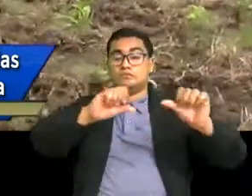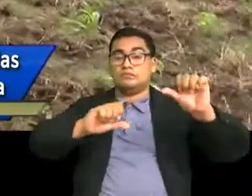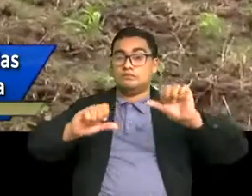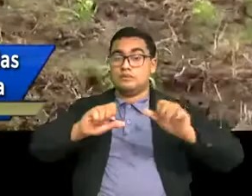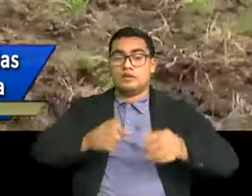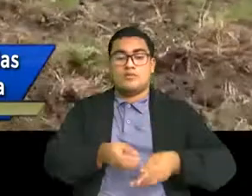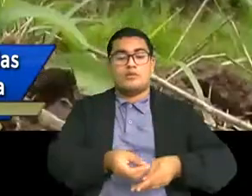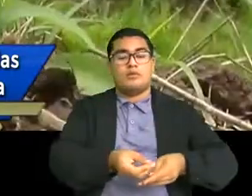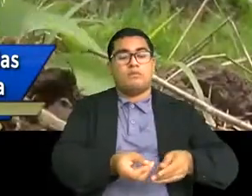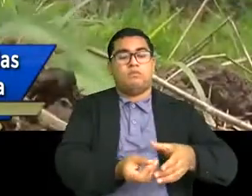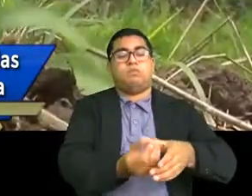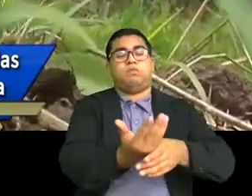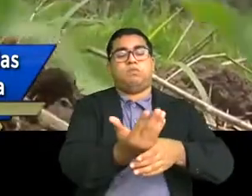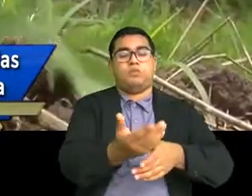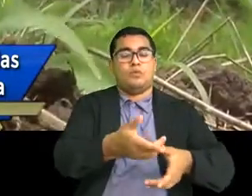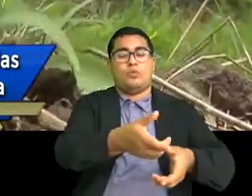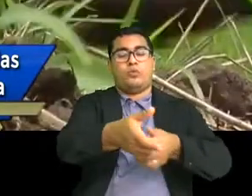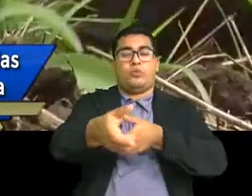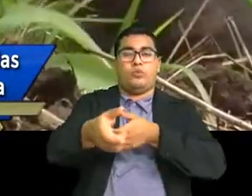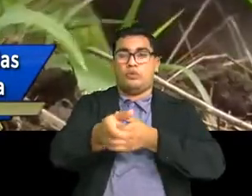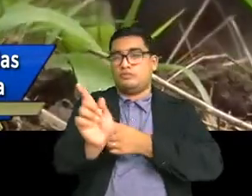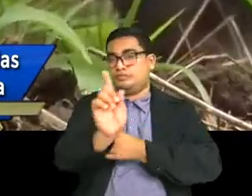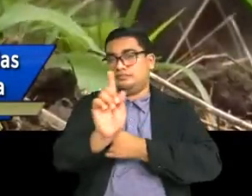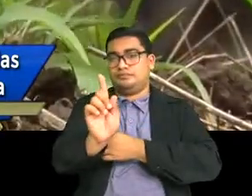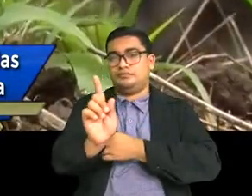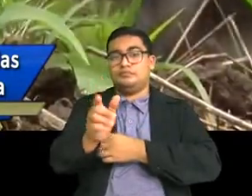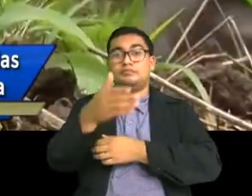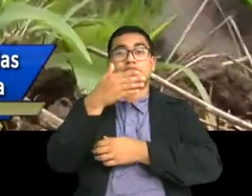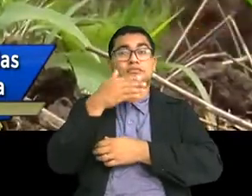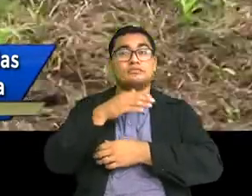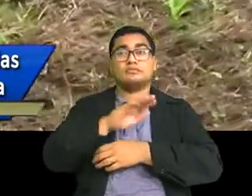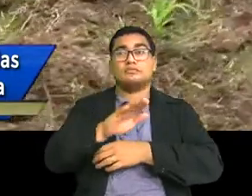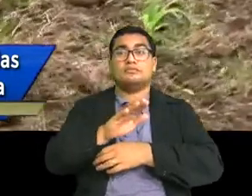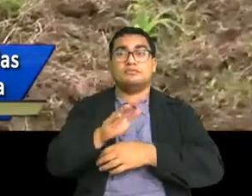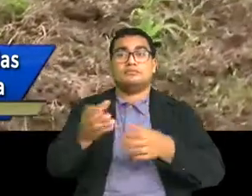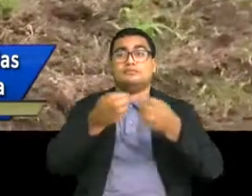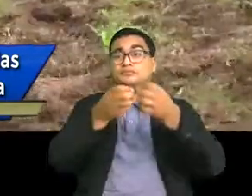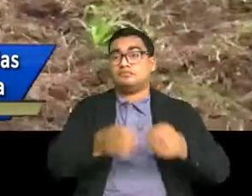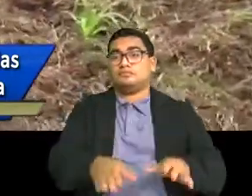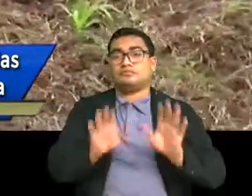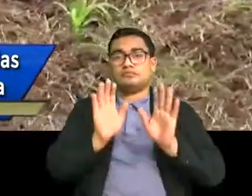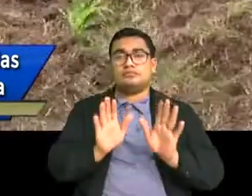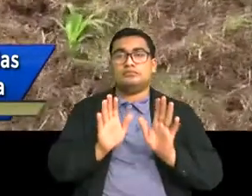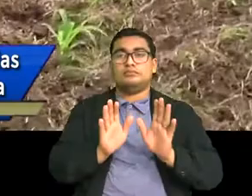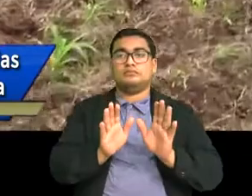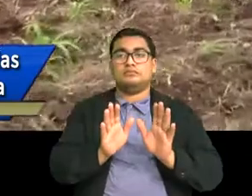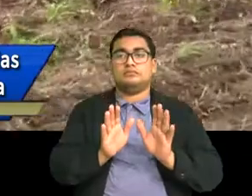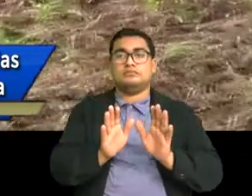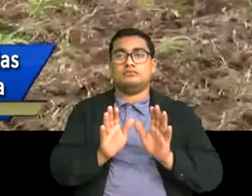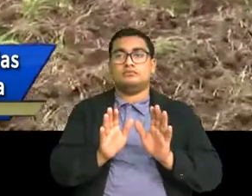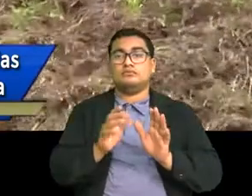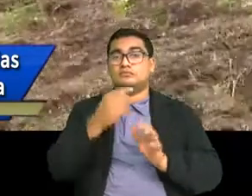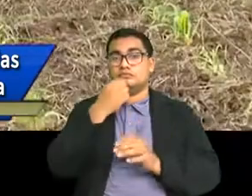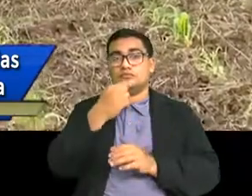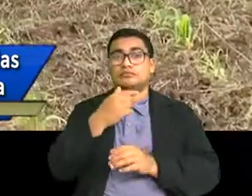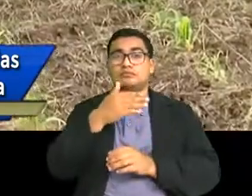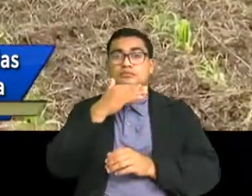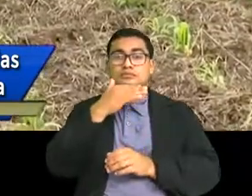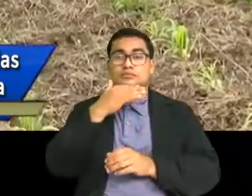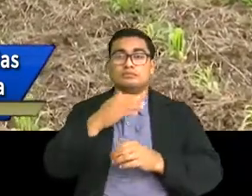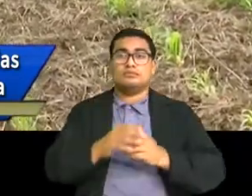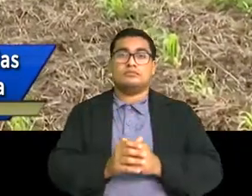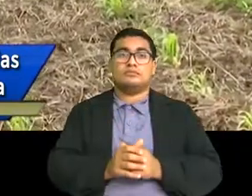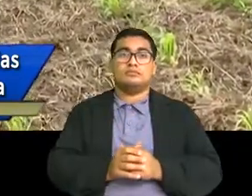que no garantizan una buena cosecha y más bien pues son insumos que incrementan los costos de producción